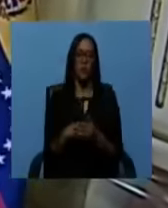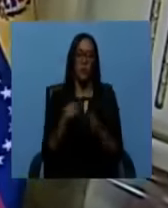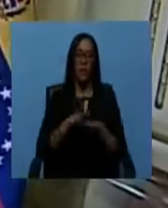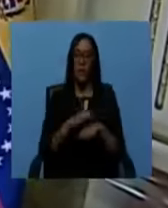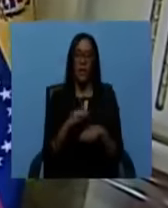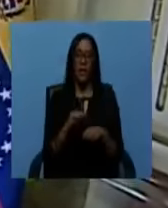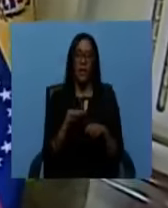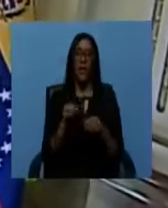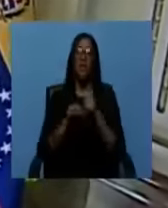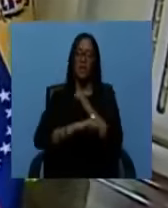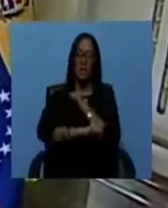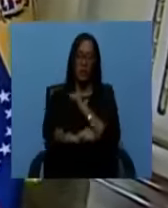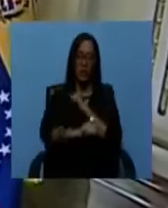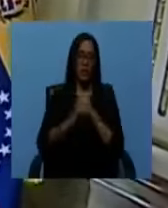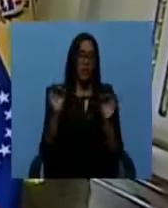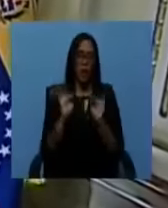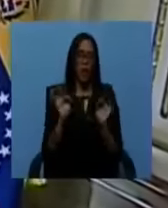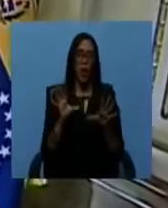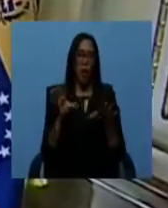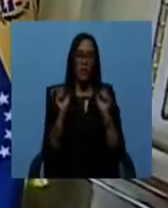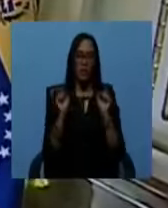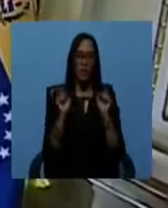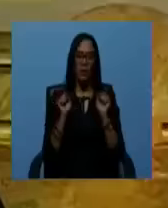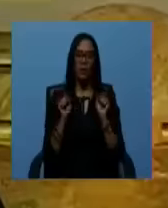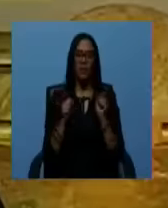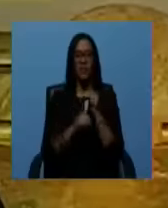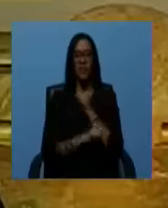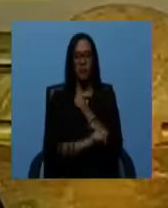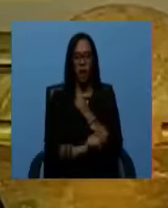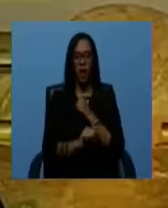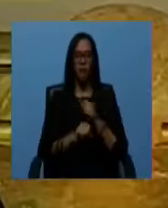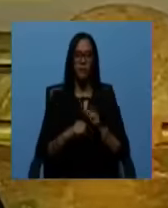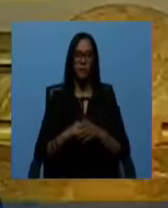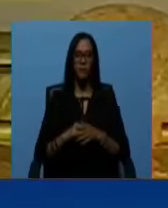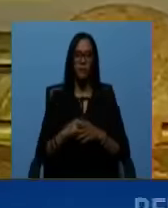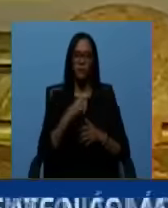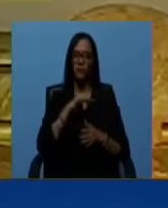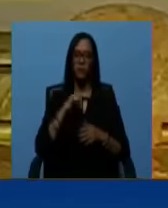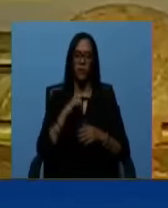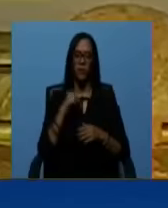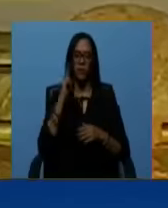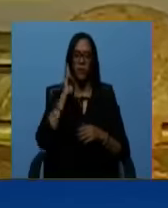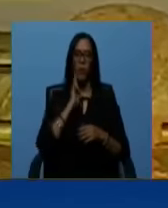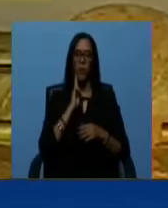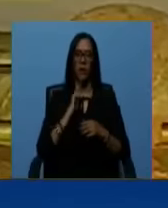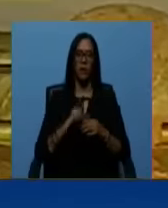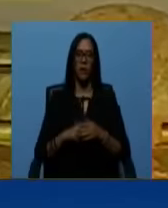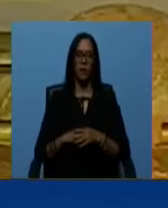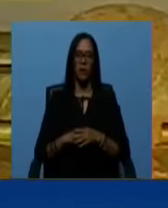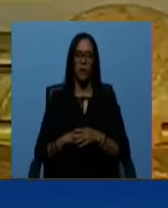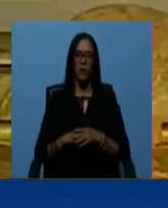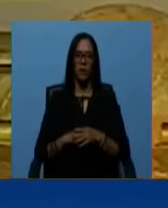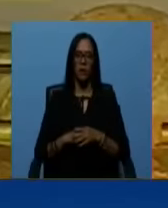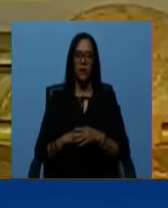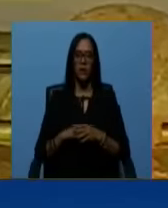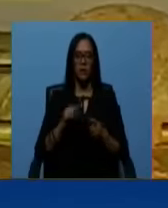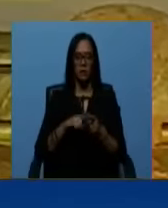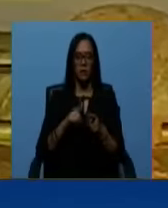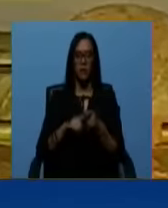fue traicionado y apuñaleado, nuestro gran Simón Bolívar. Así